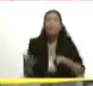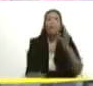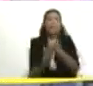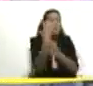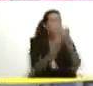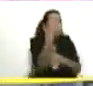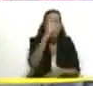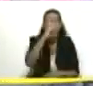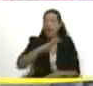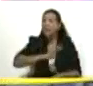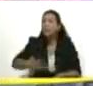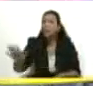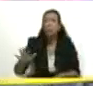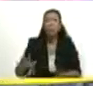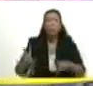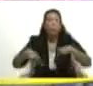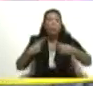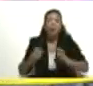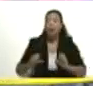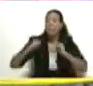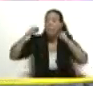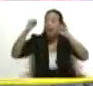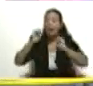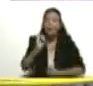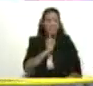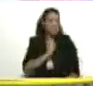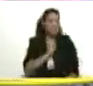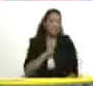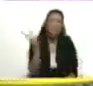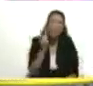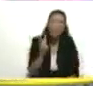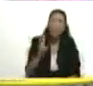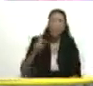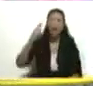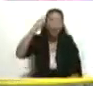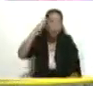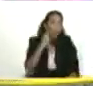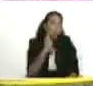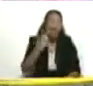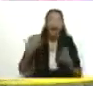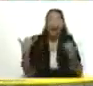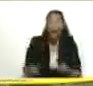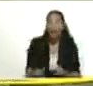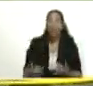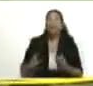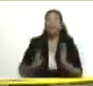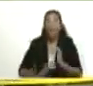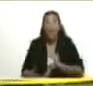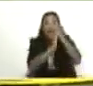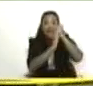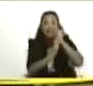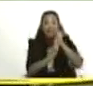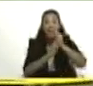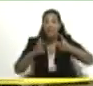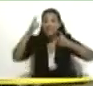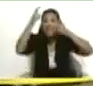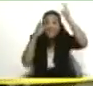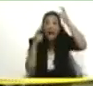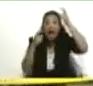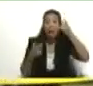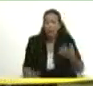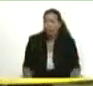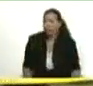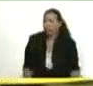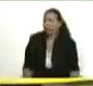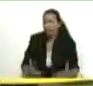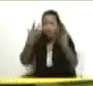florecer del bolivarianismo. Y cuando surgió el comandante Chávez, vino el